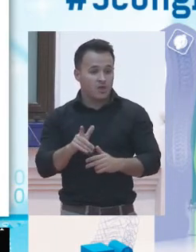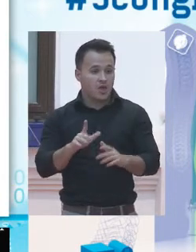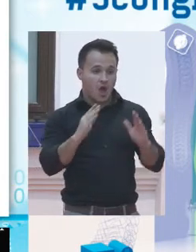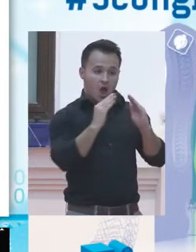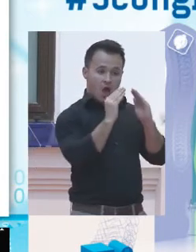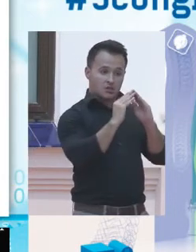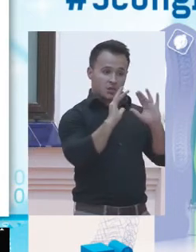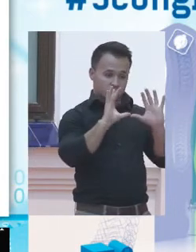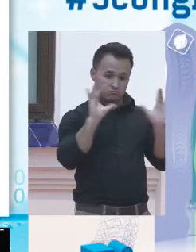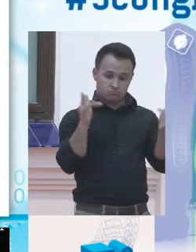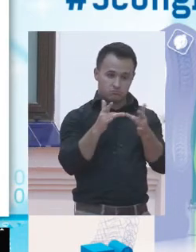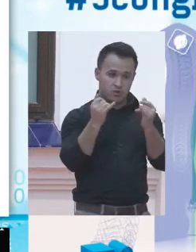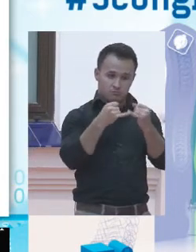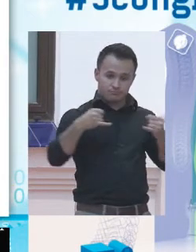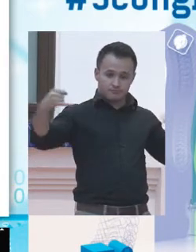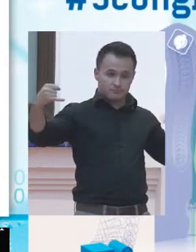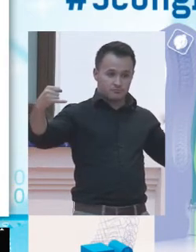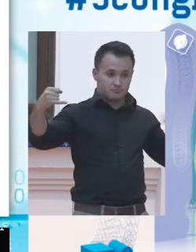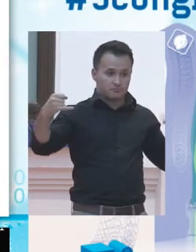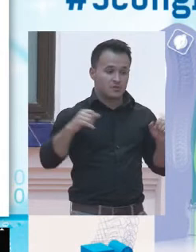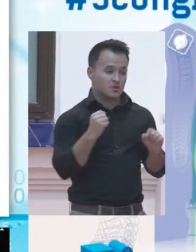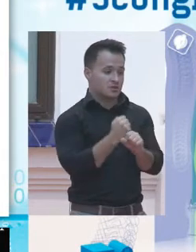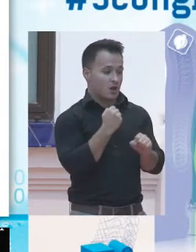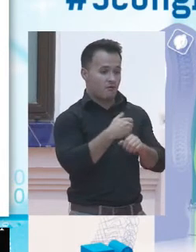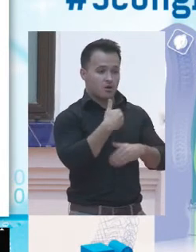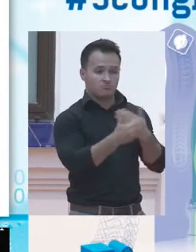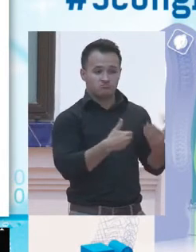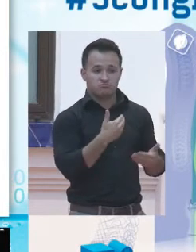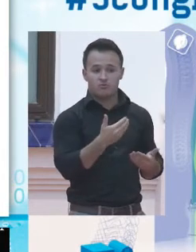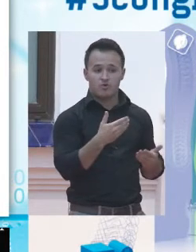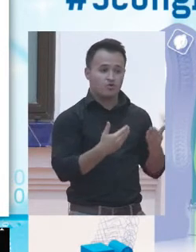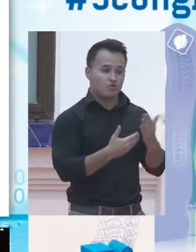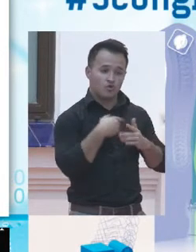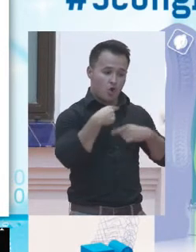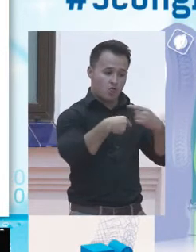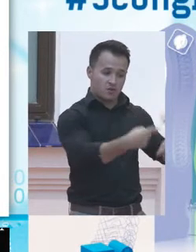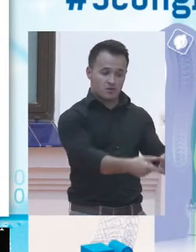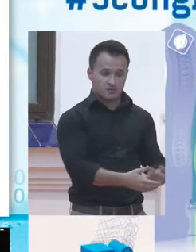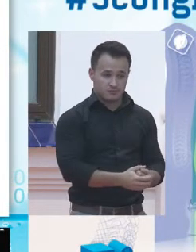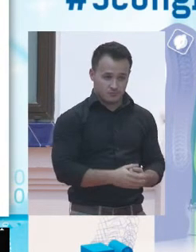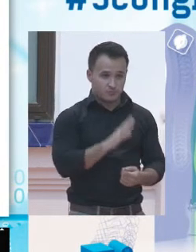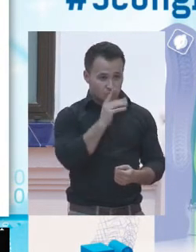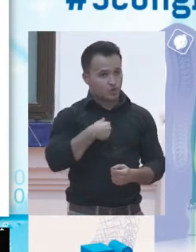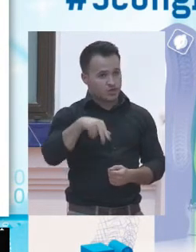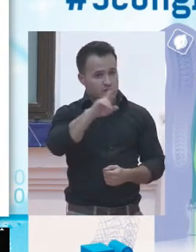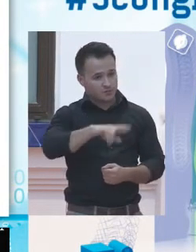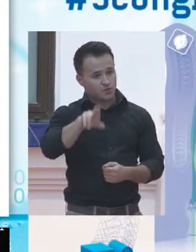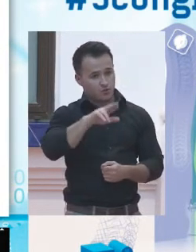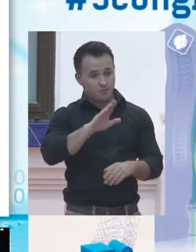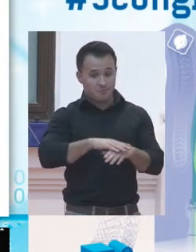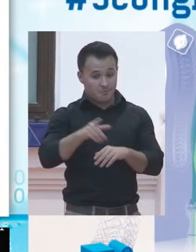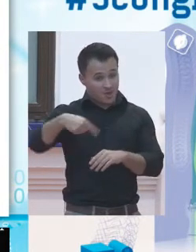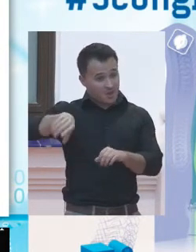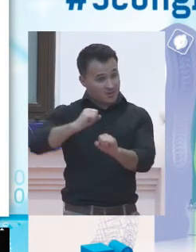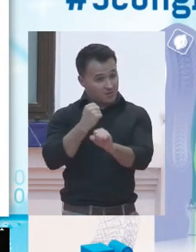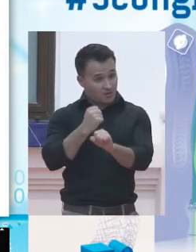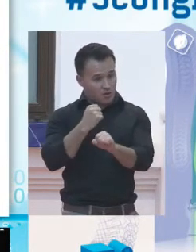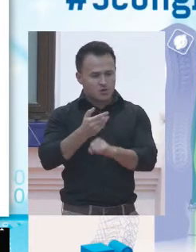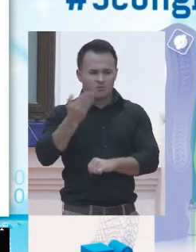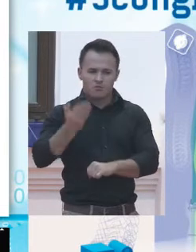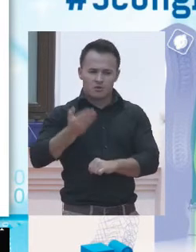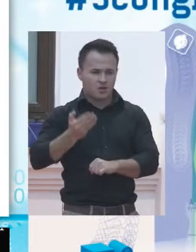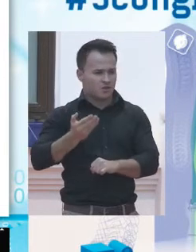desde cualquier sitio que sea necesario y acabar su trabajo todos los días, porque insisto que para ellos es muy importante